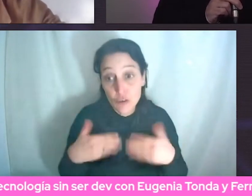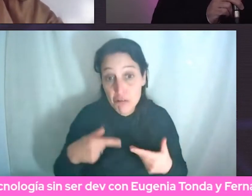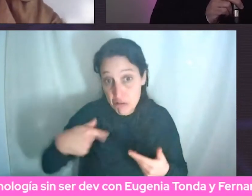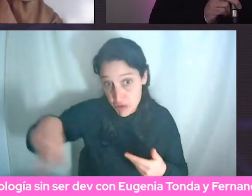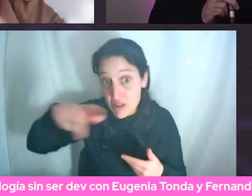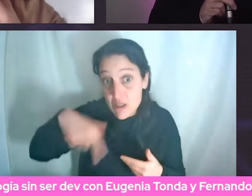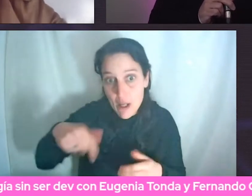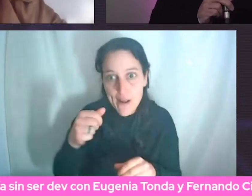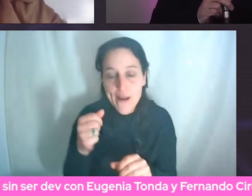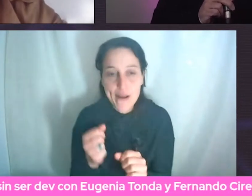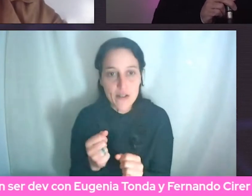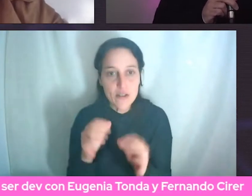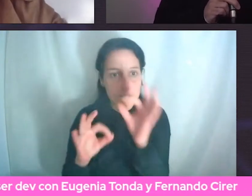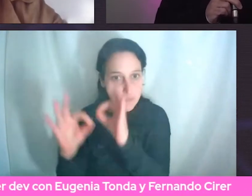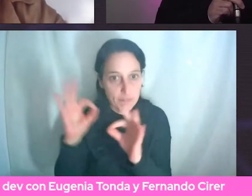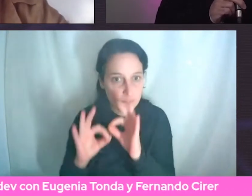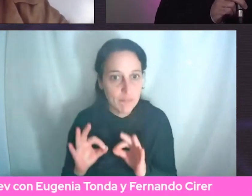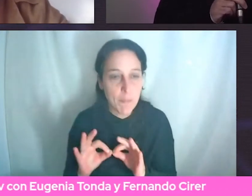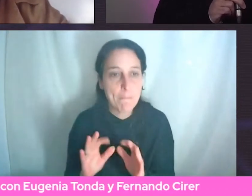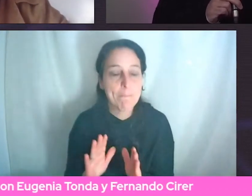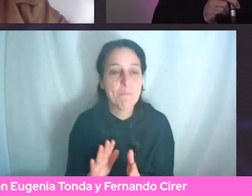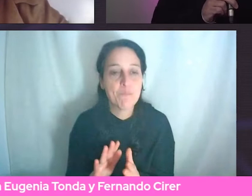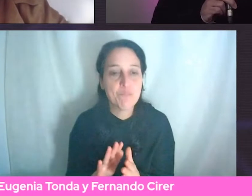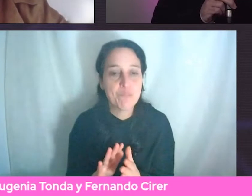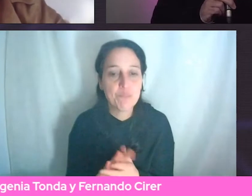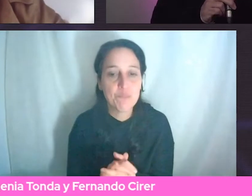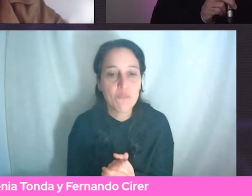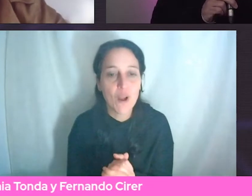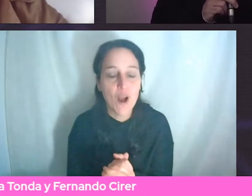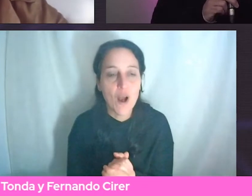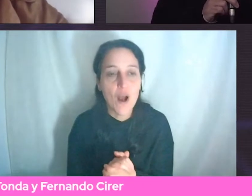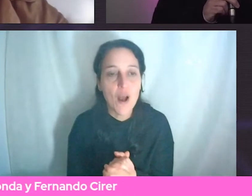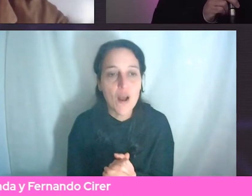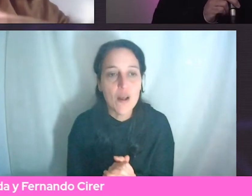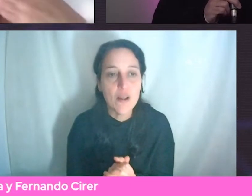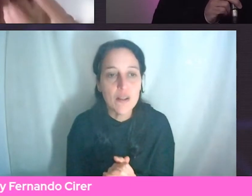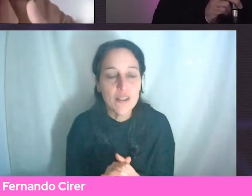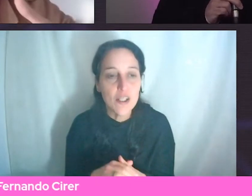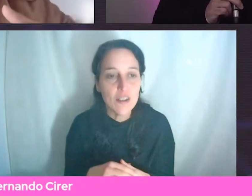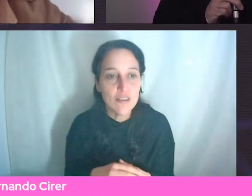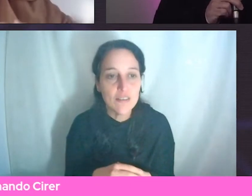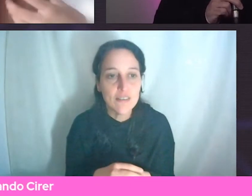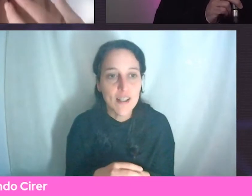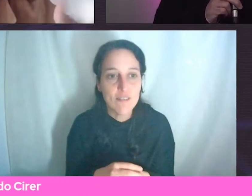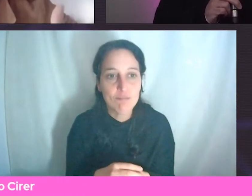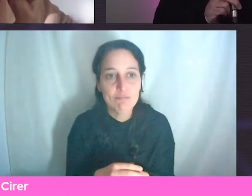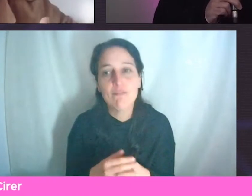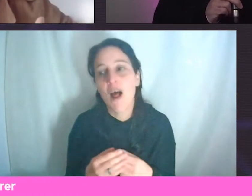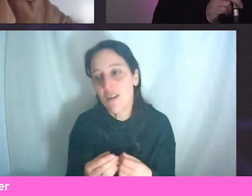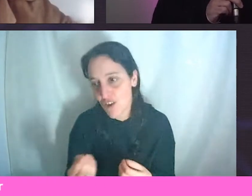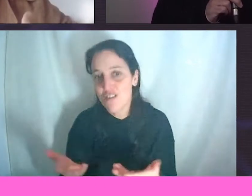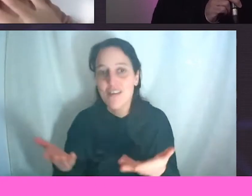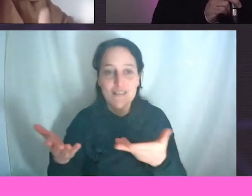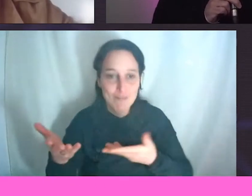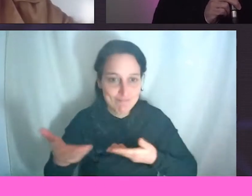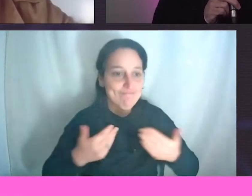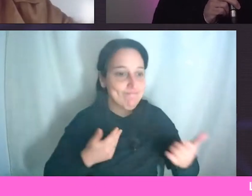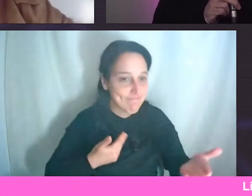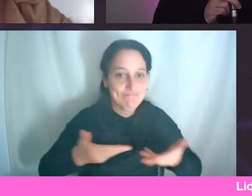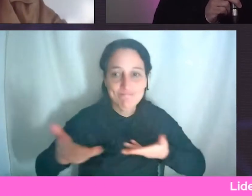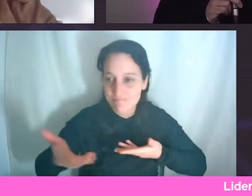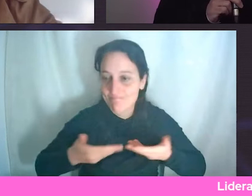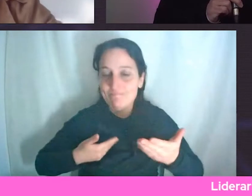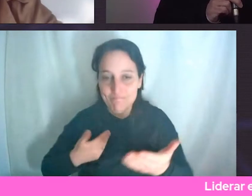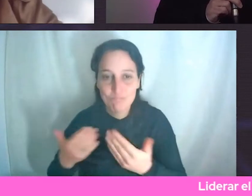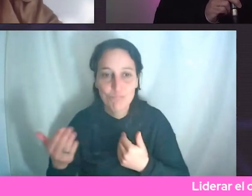IT, ya personas con más seniority en programación, pero, y obviamente ahí traen todas sus habilidades técnicas, todas sus tecnologías,